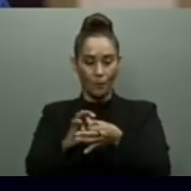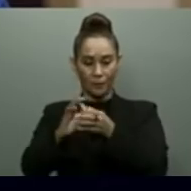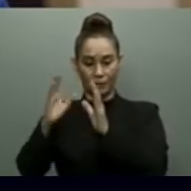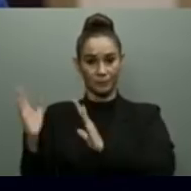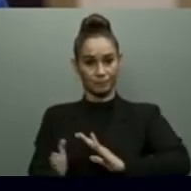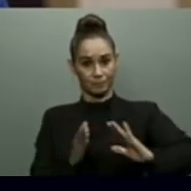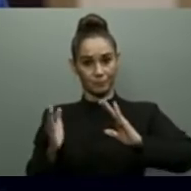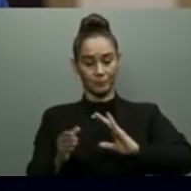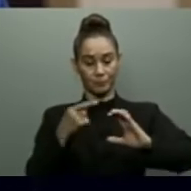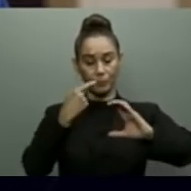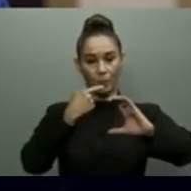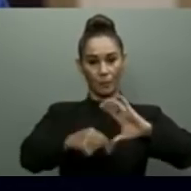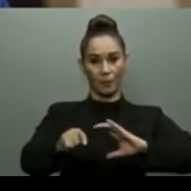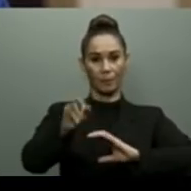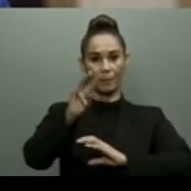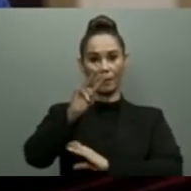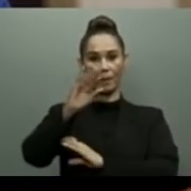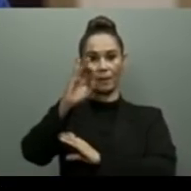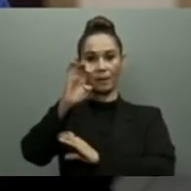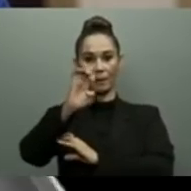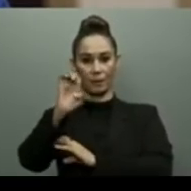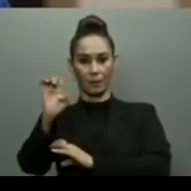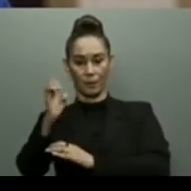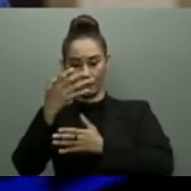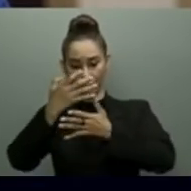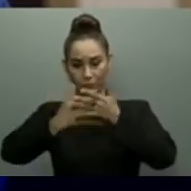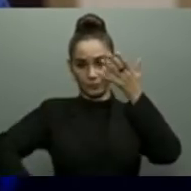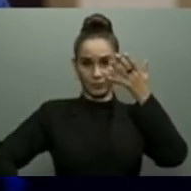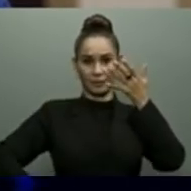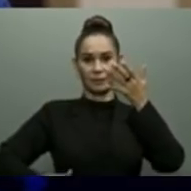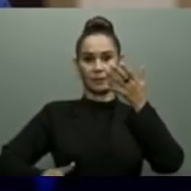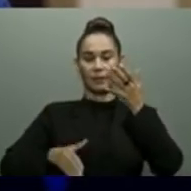página web del Centro de Operaciones de Emergencia,